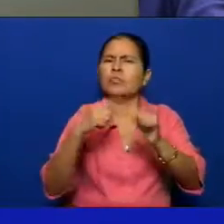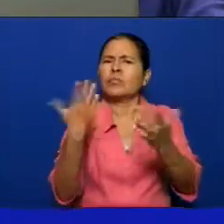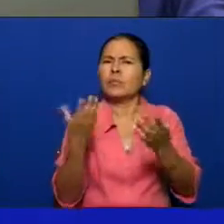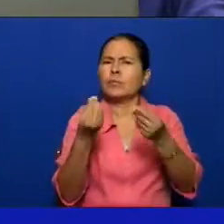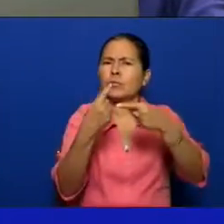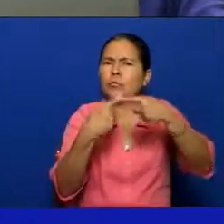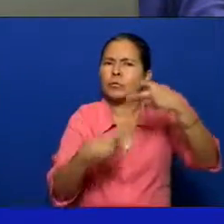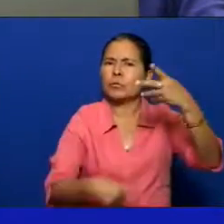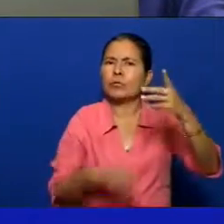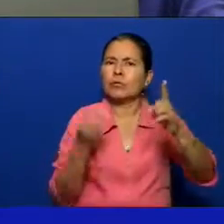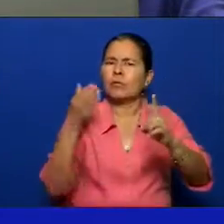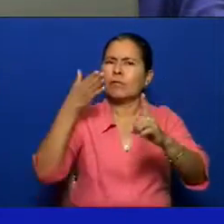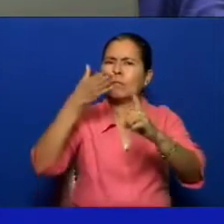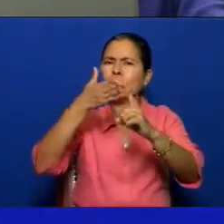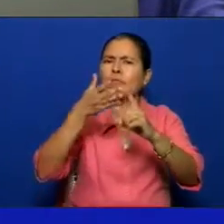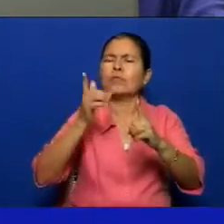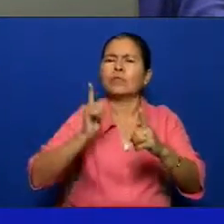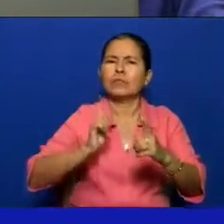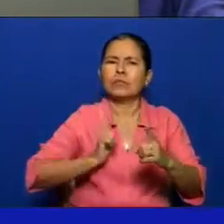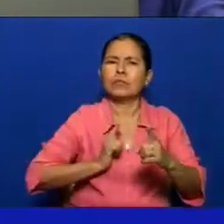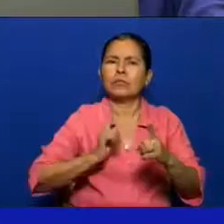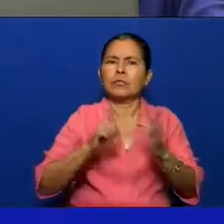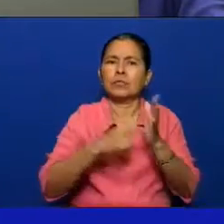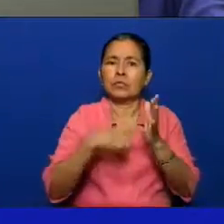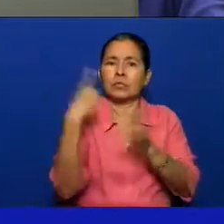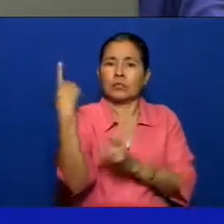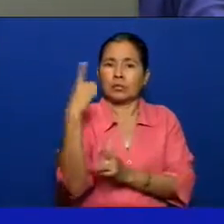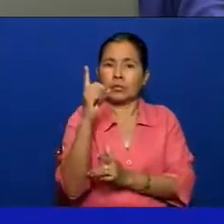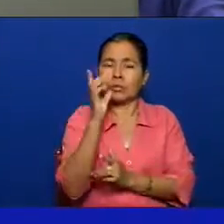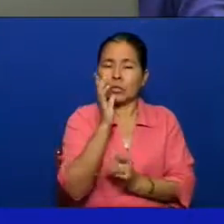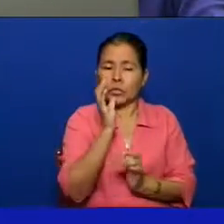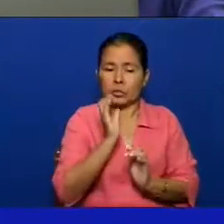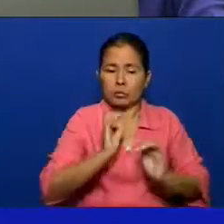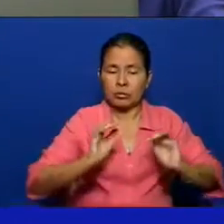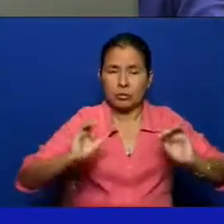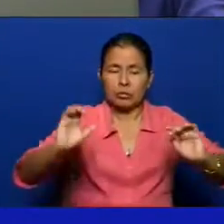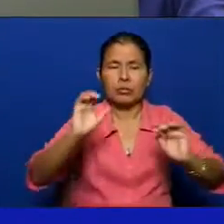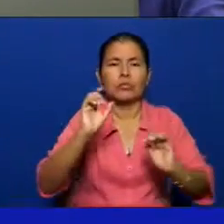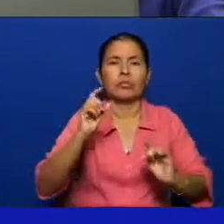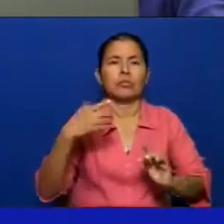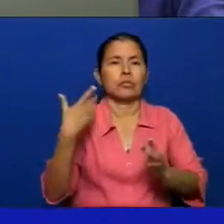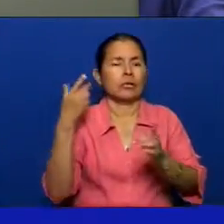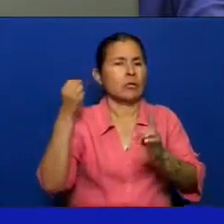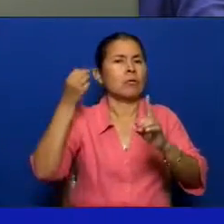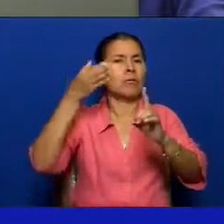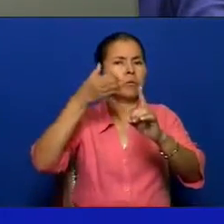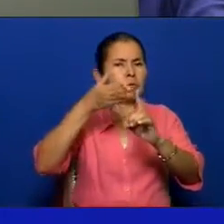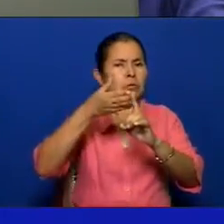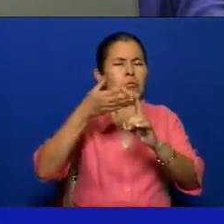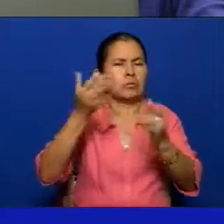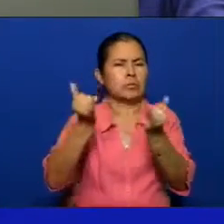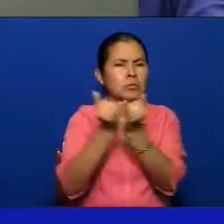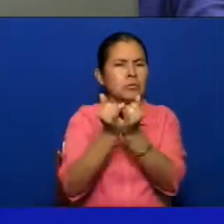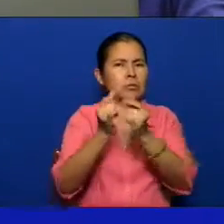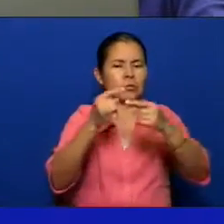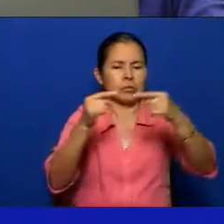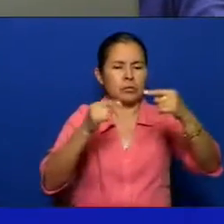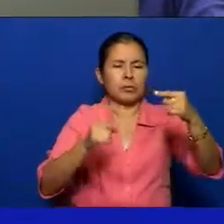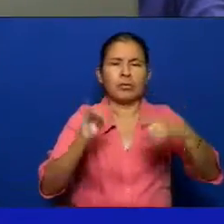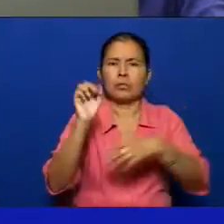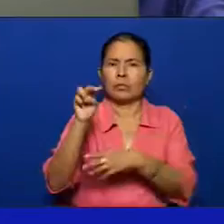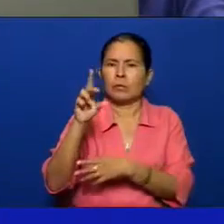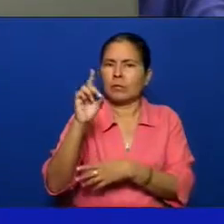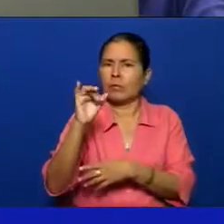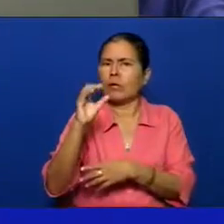objetivos están ligados a derechos de la niñez y que muchos de estos objetivos tienen metas e indicadores específicos. Es